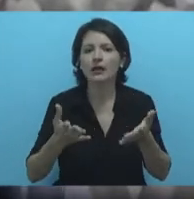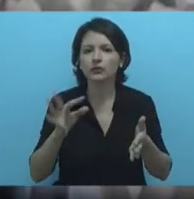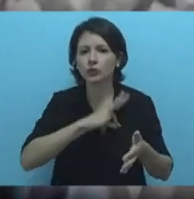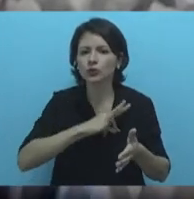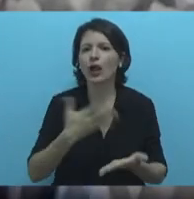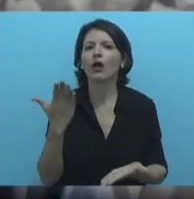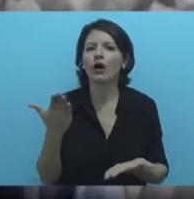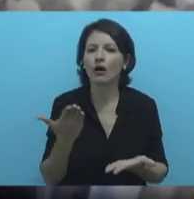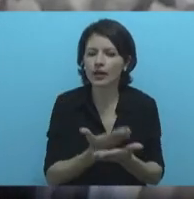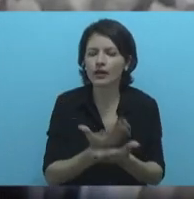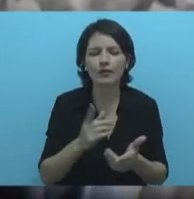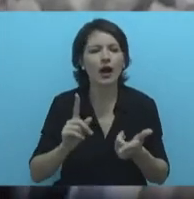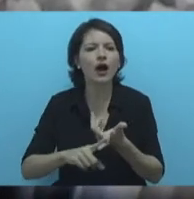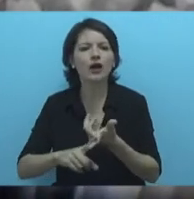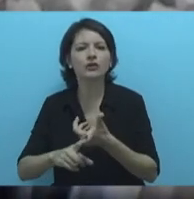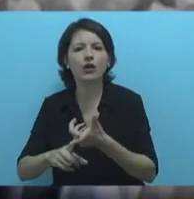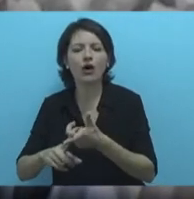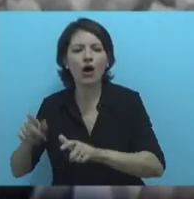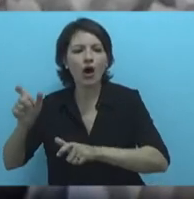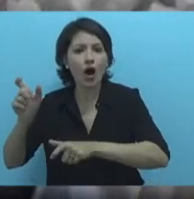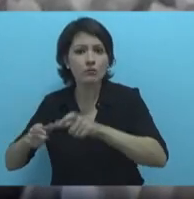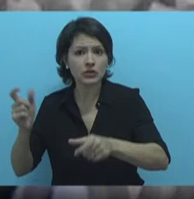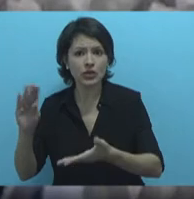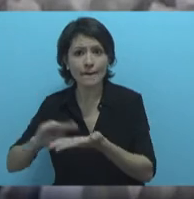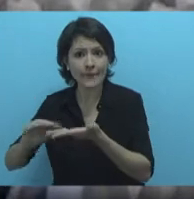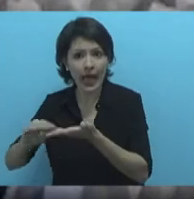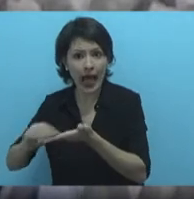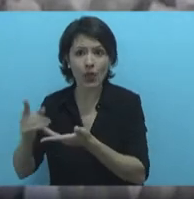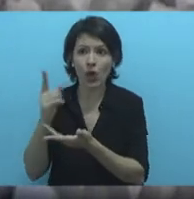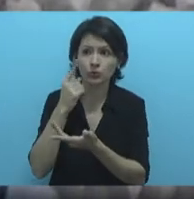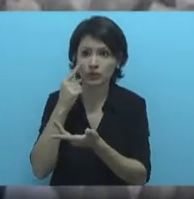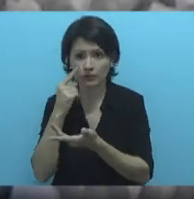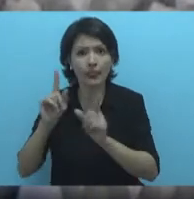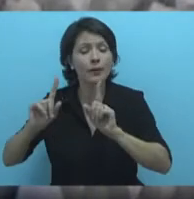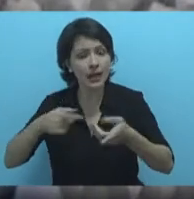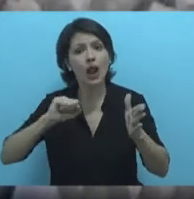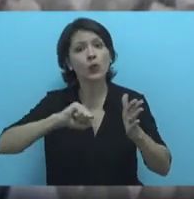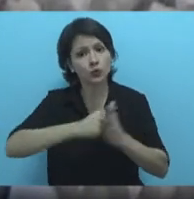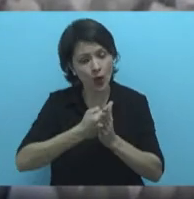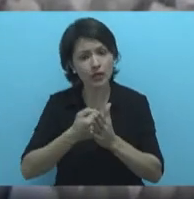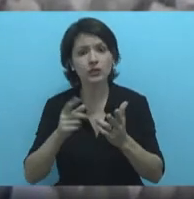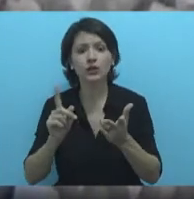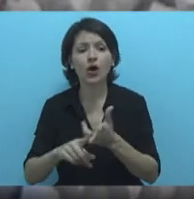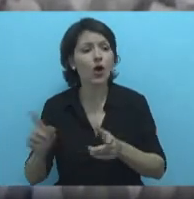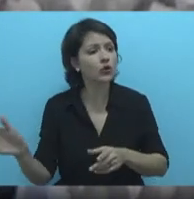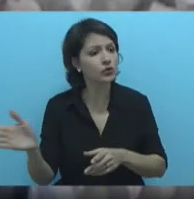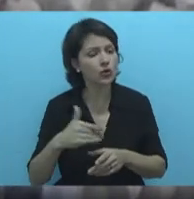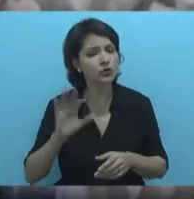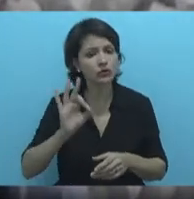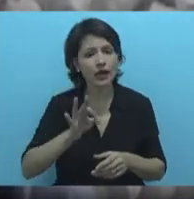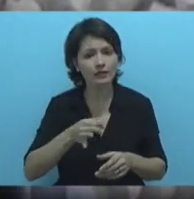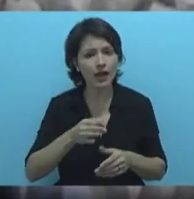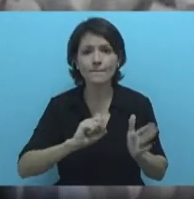los trabajadores municipales de examen creo que saben por supuesto los funcionarios provinciales que